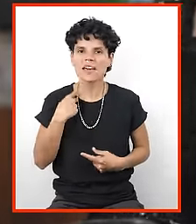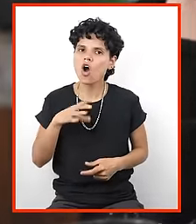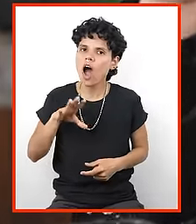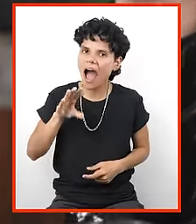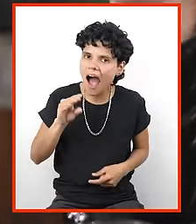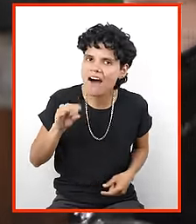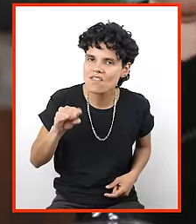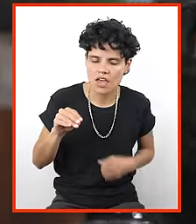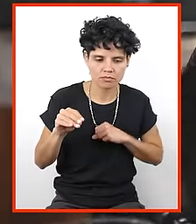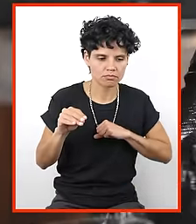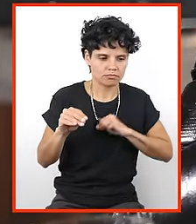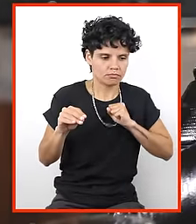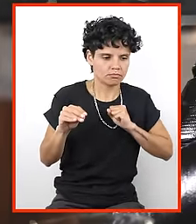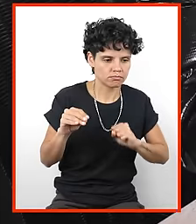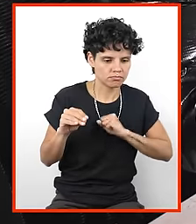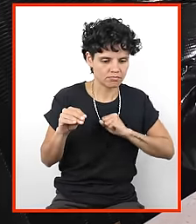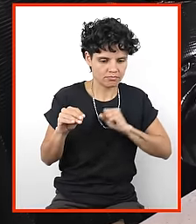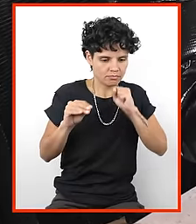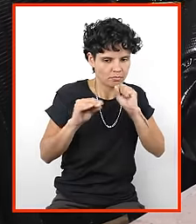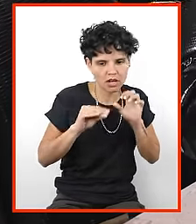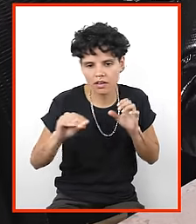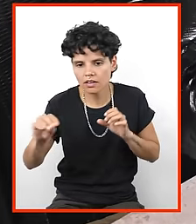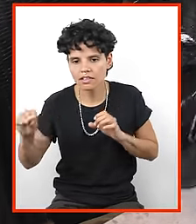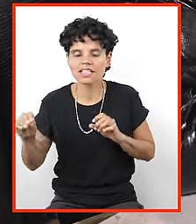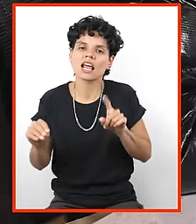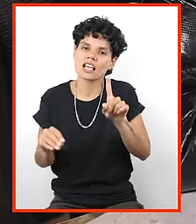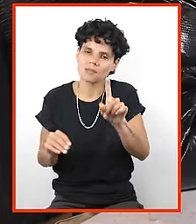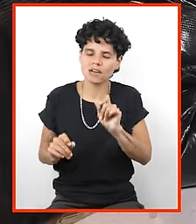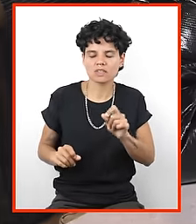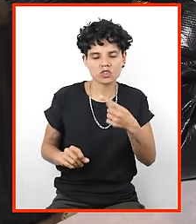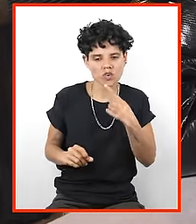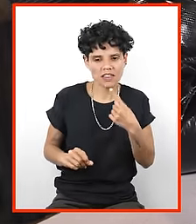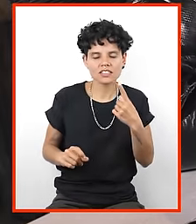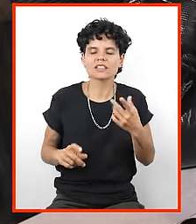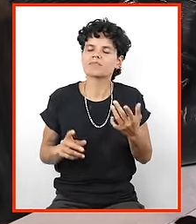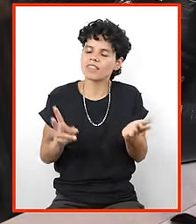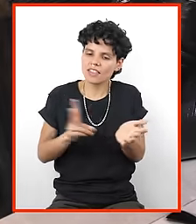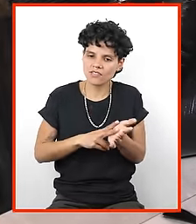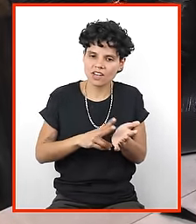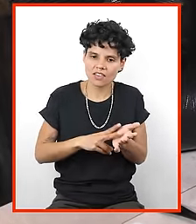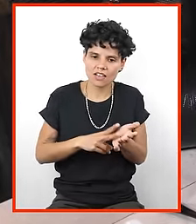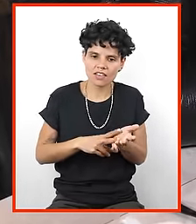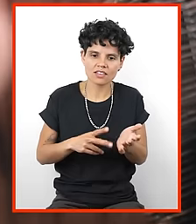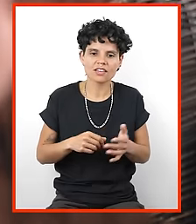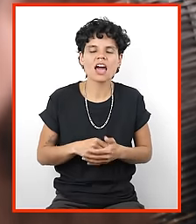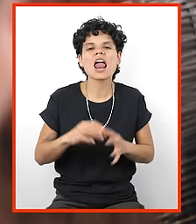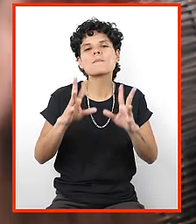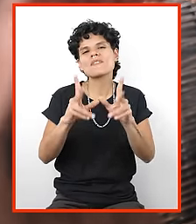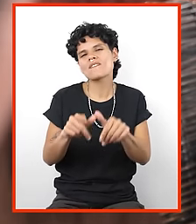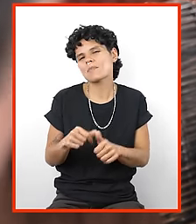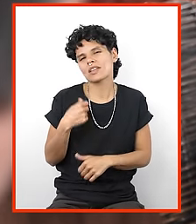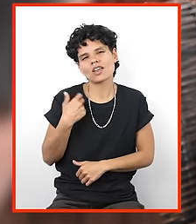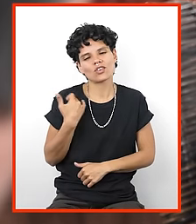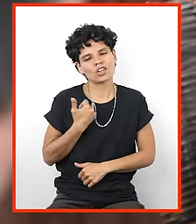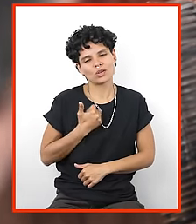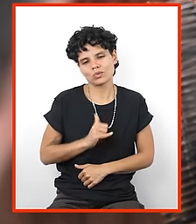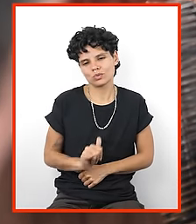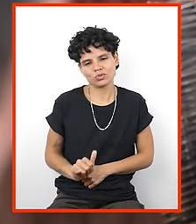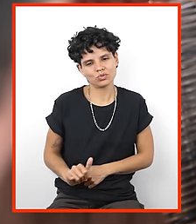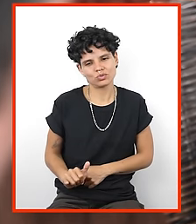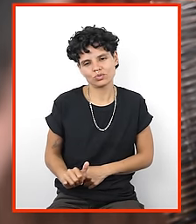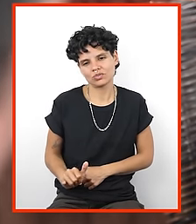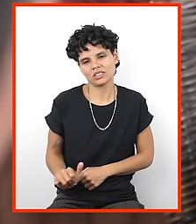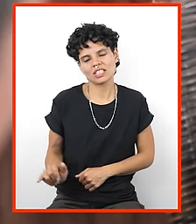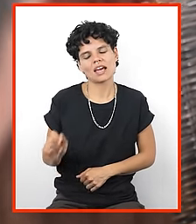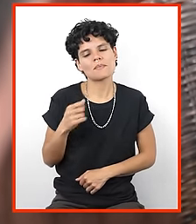flato. Oh, pero otros sí. No. Es que sabéis que yo voy a ser súper honesta. Yeah. A mi familia le carga. ¿En serio?